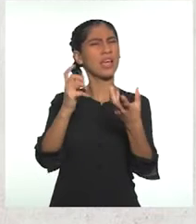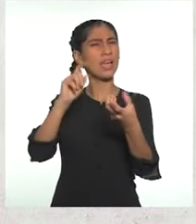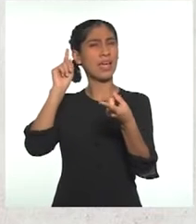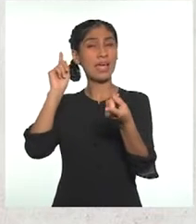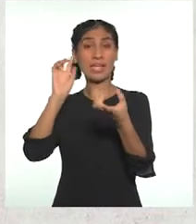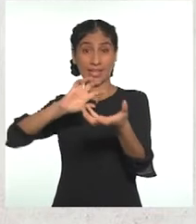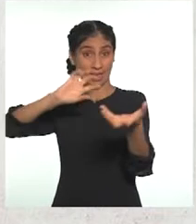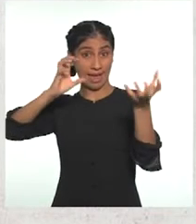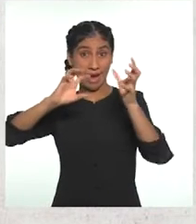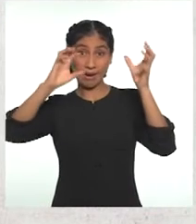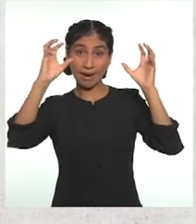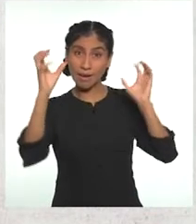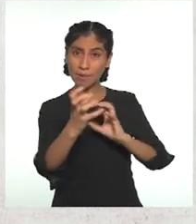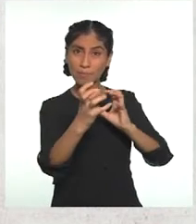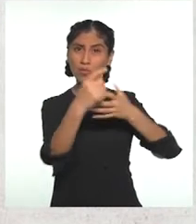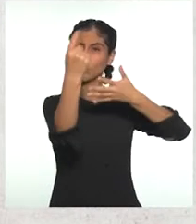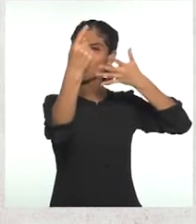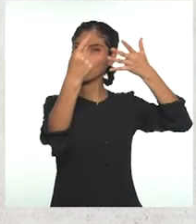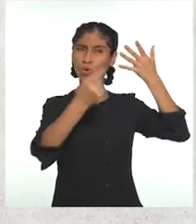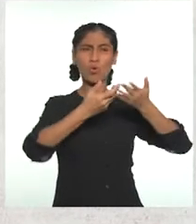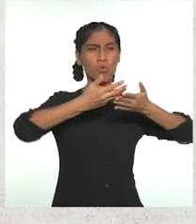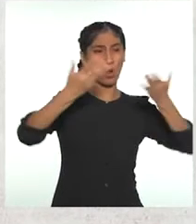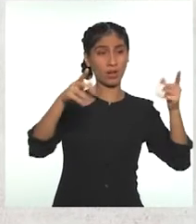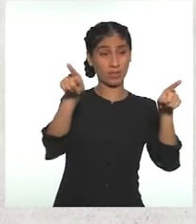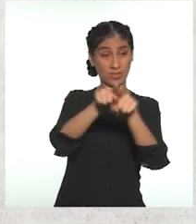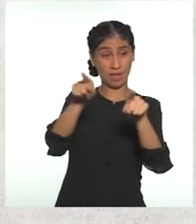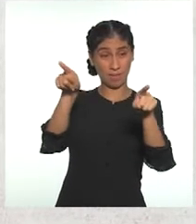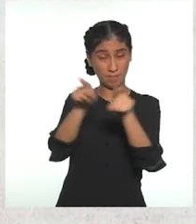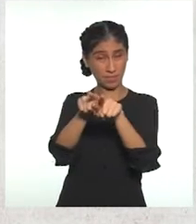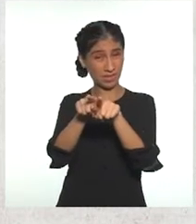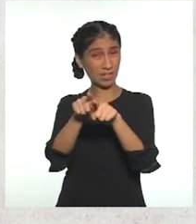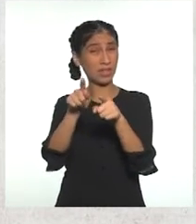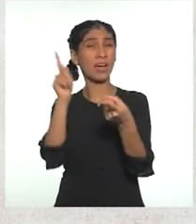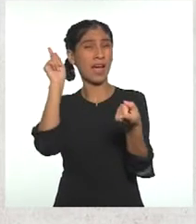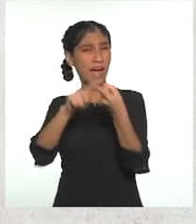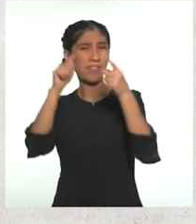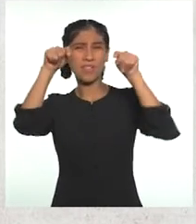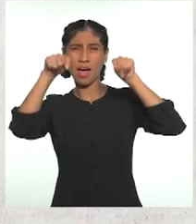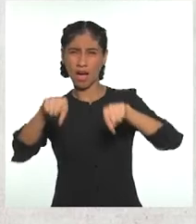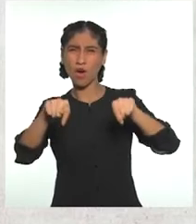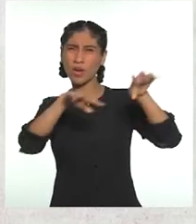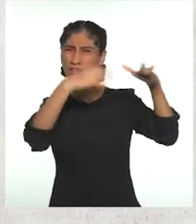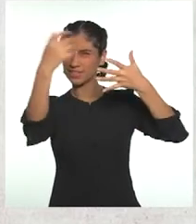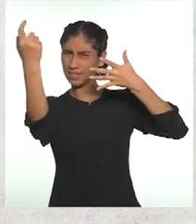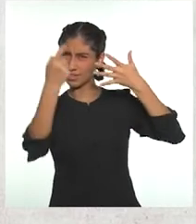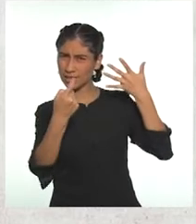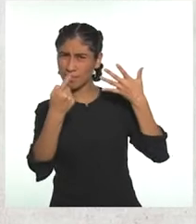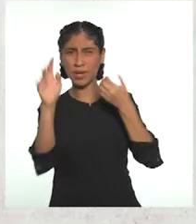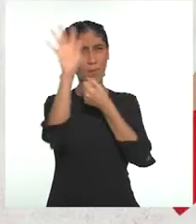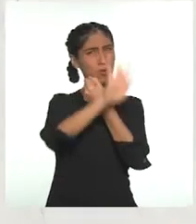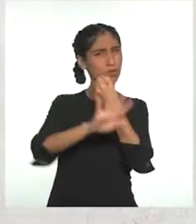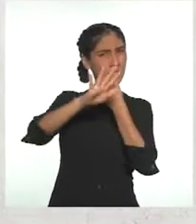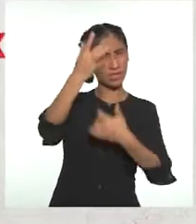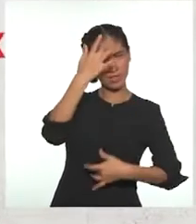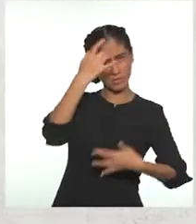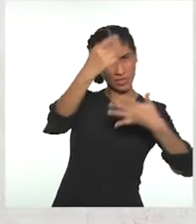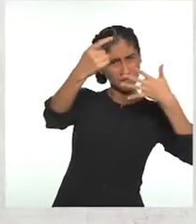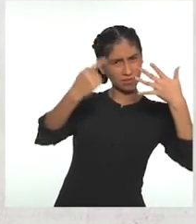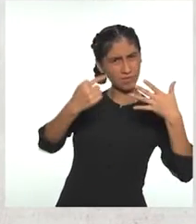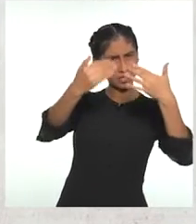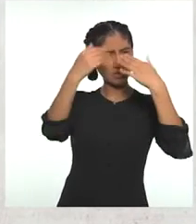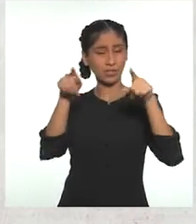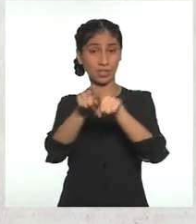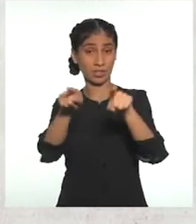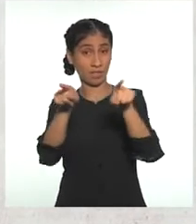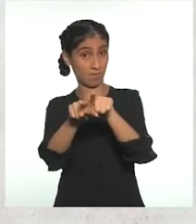ahora respecto a la prevención y educación de la población ante pandemias como el cólera o la tuberculosis de finales del siglo XX? ¿Cuán